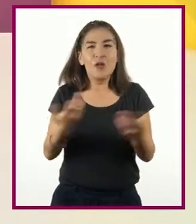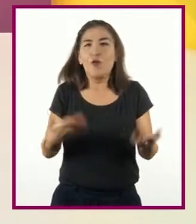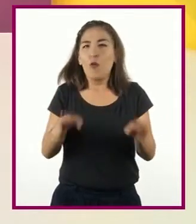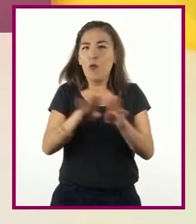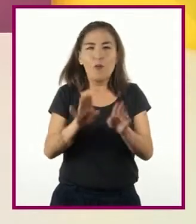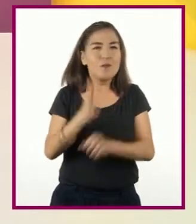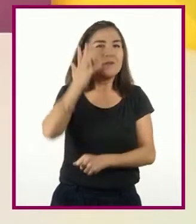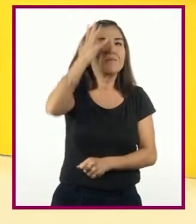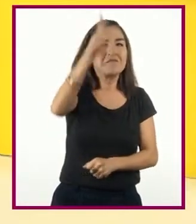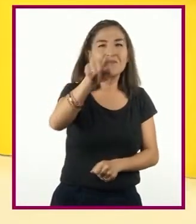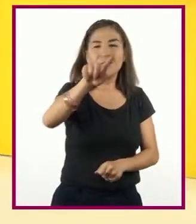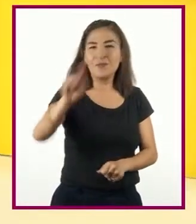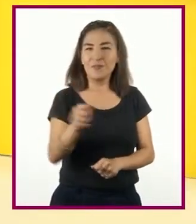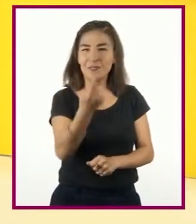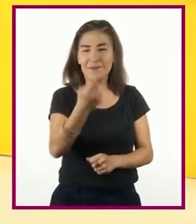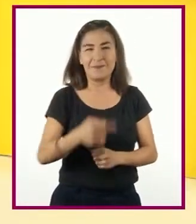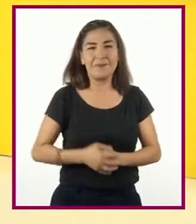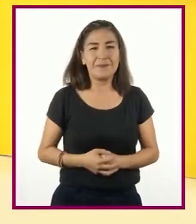ser.